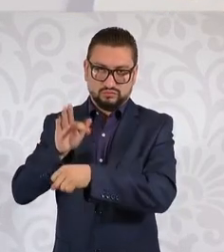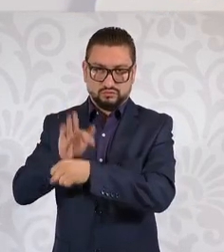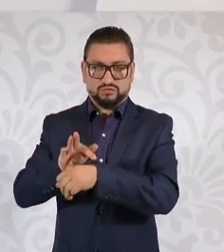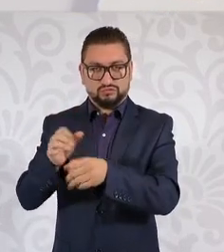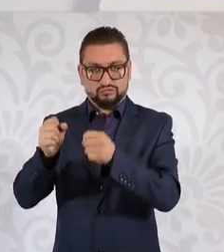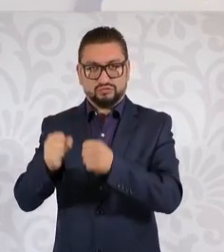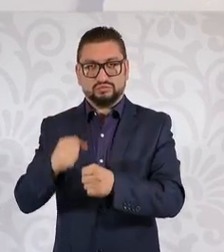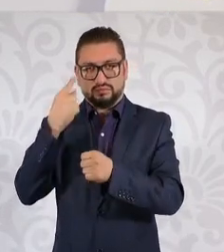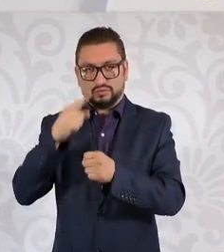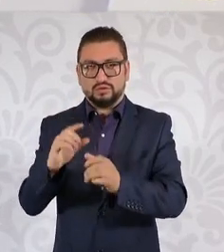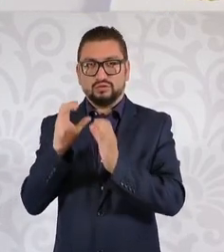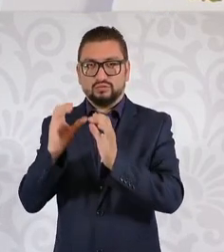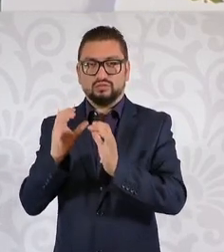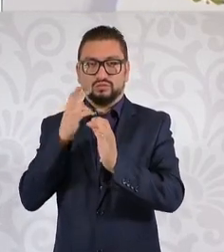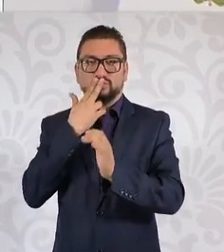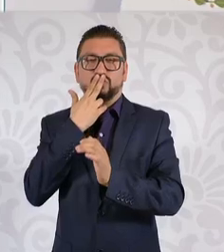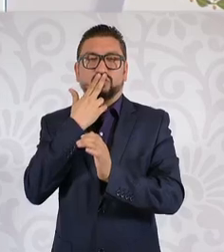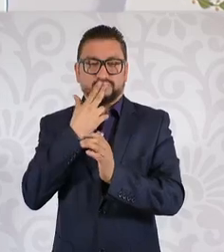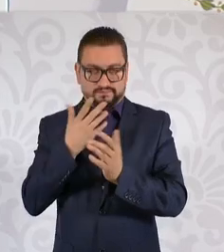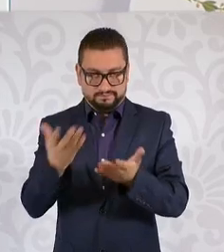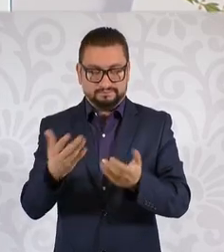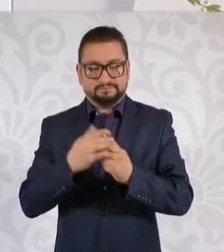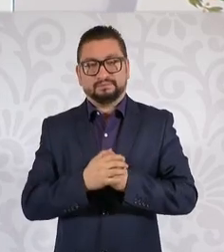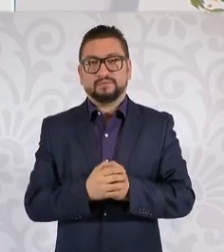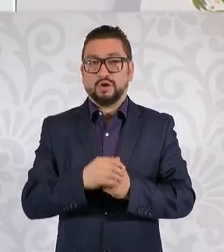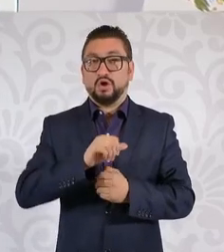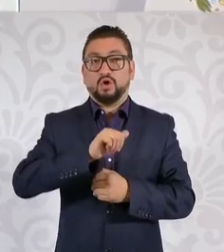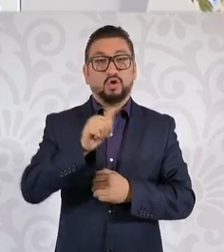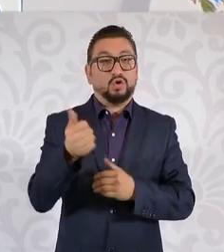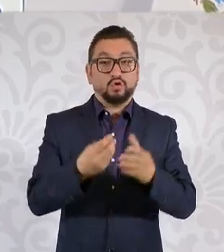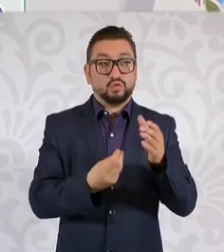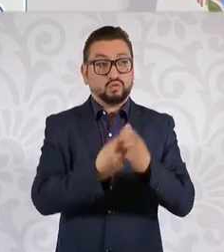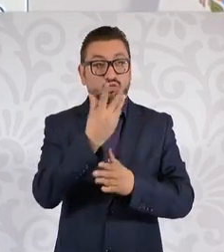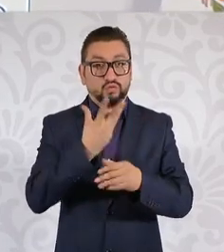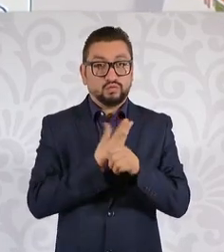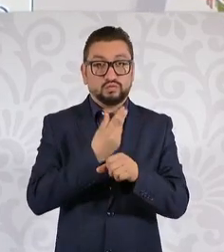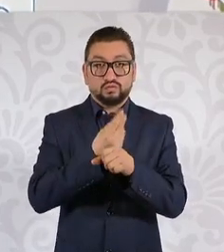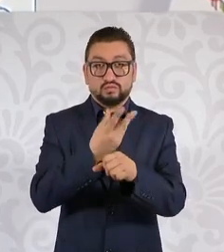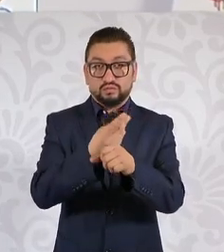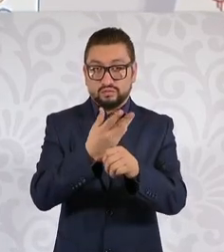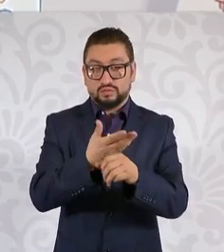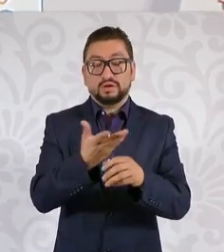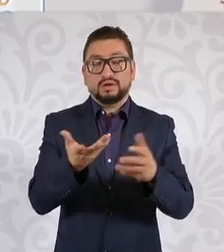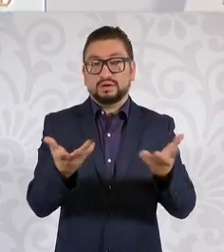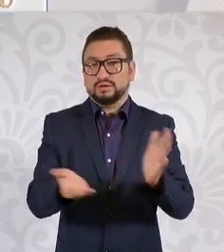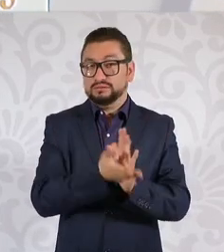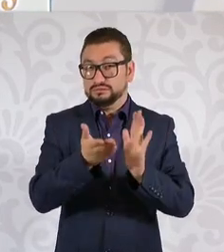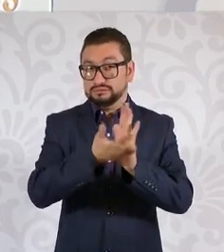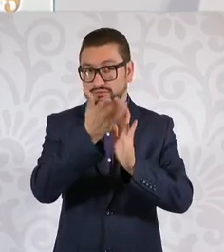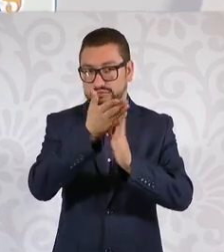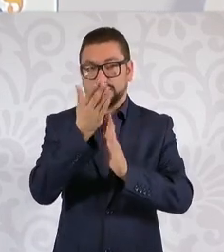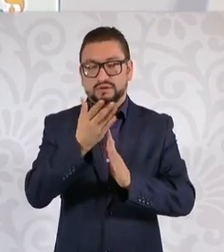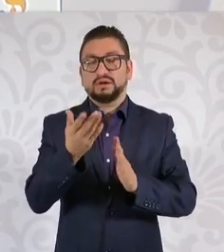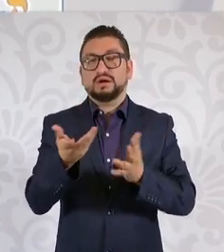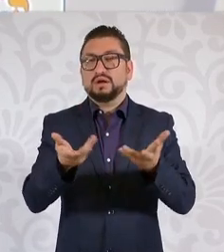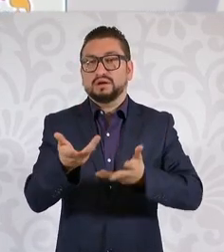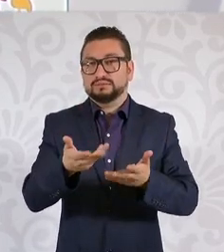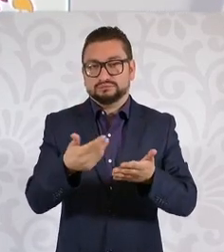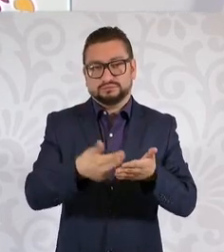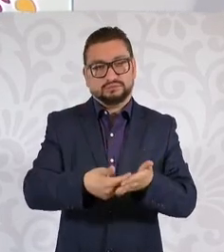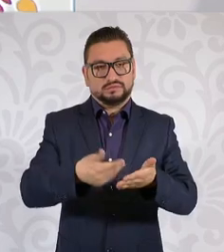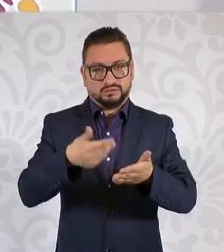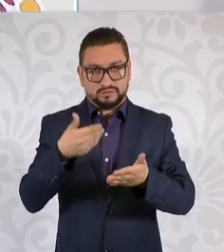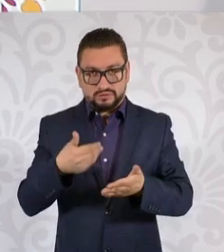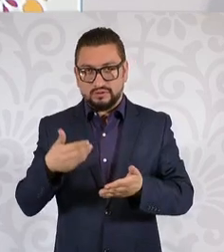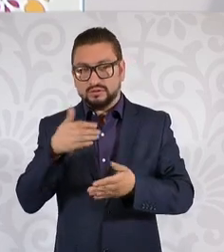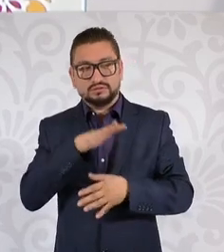su conservación. Para todas las obras nuevas, lo que se hace es una